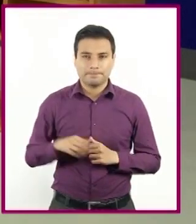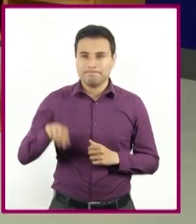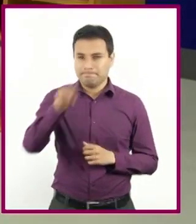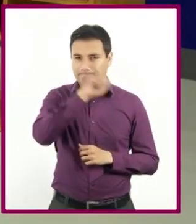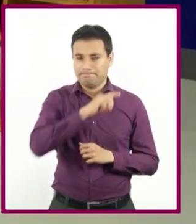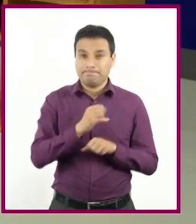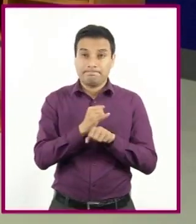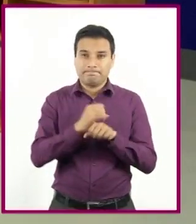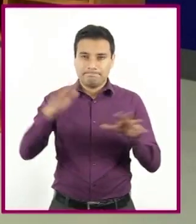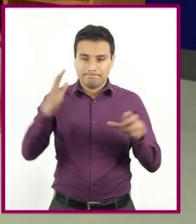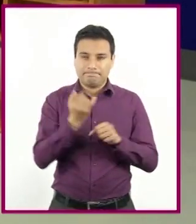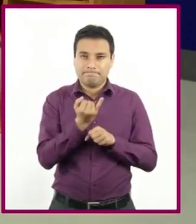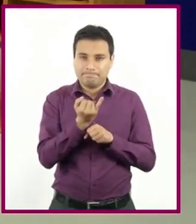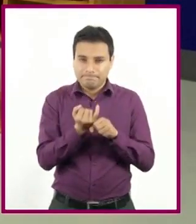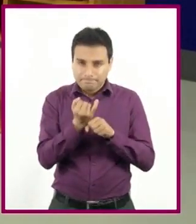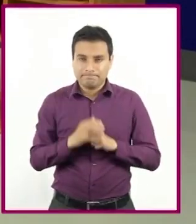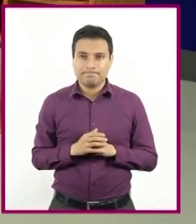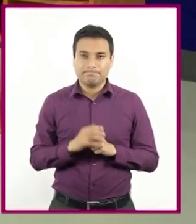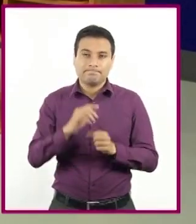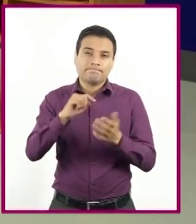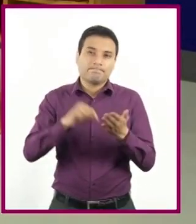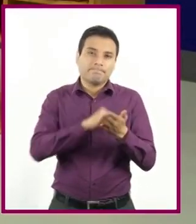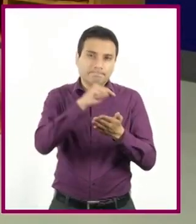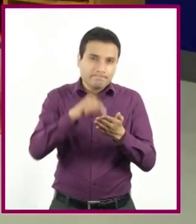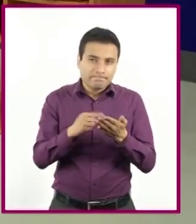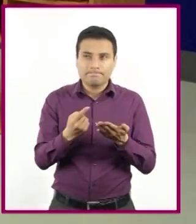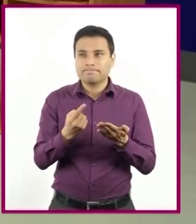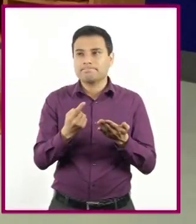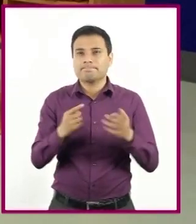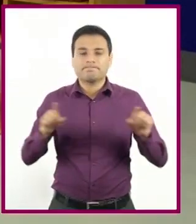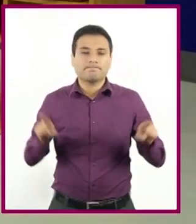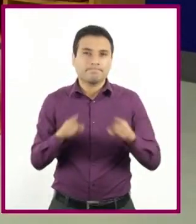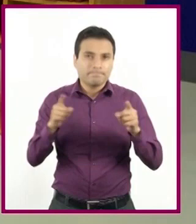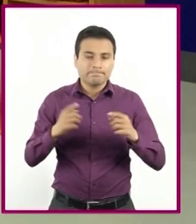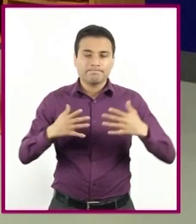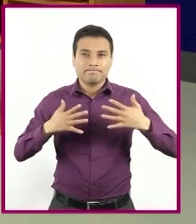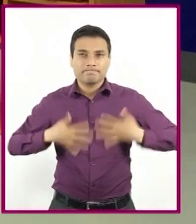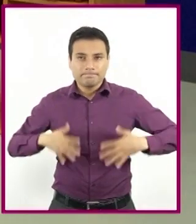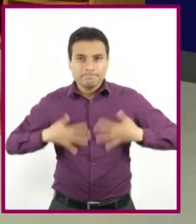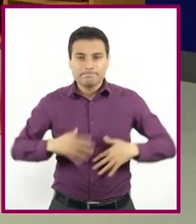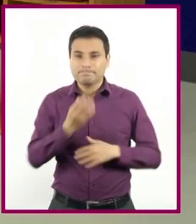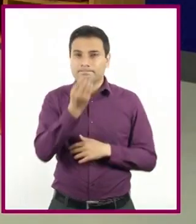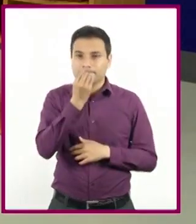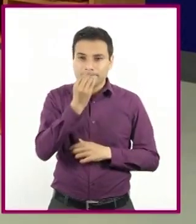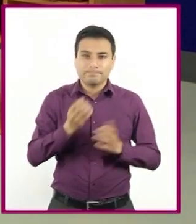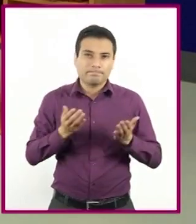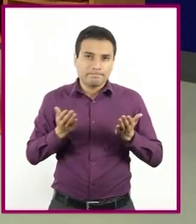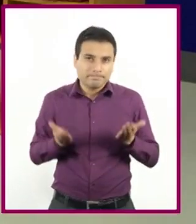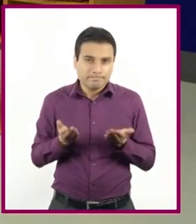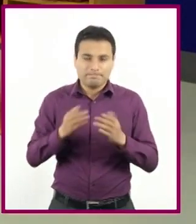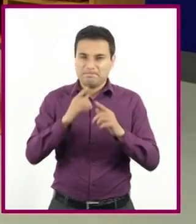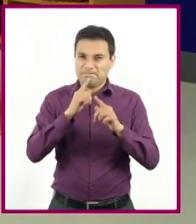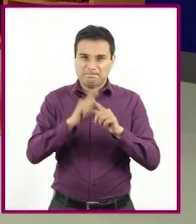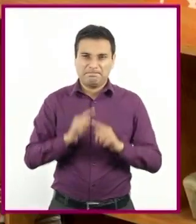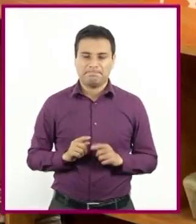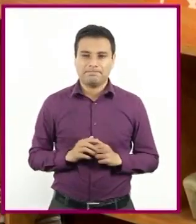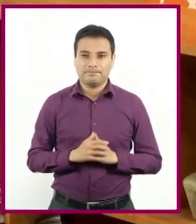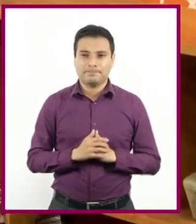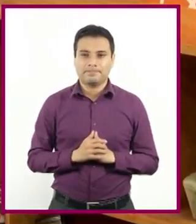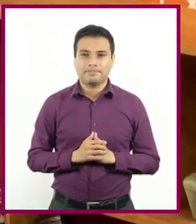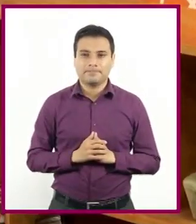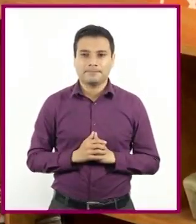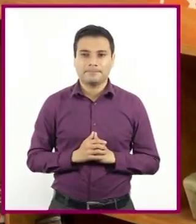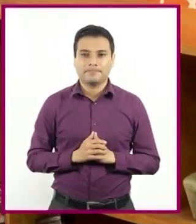como ubicación geográfica, música, vestimenta, comida, danza, etc.